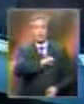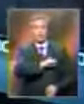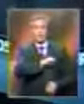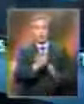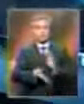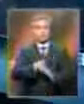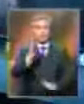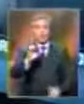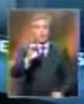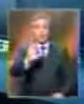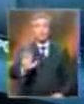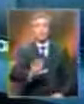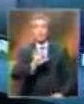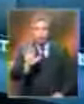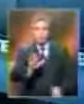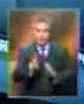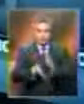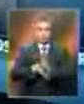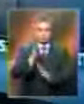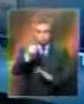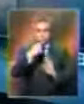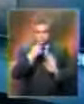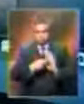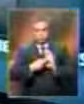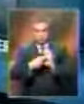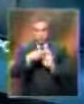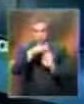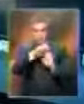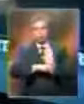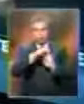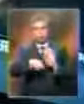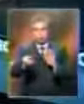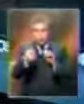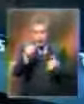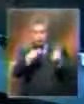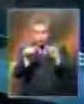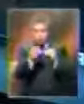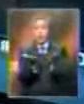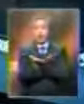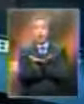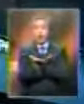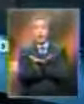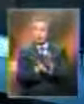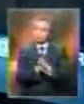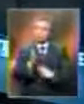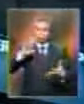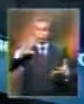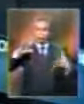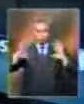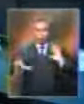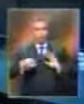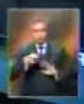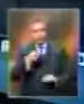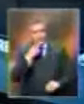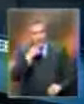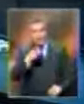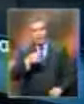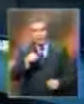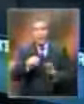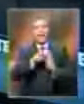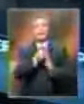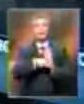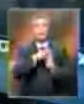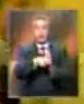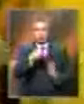viajar a Europa a presentar su proyecto del laboratorio escolar al mundo, con María Cristina Arancibia en Reporteros